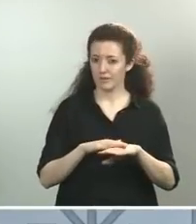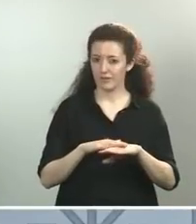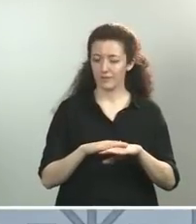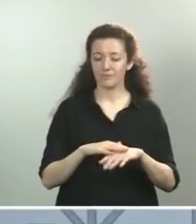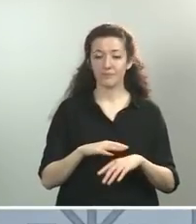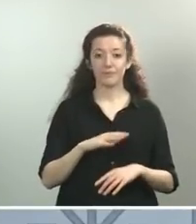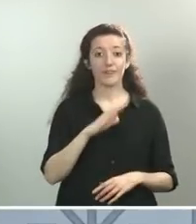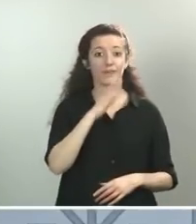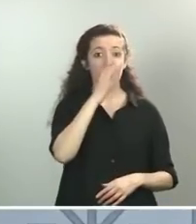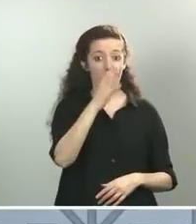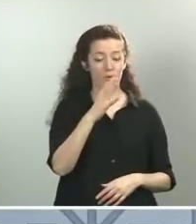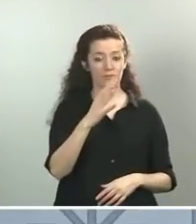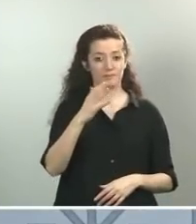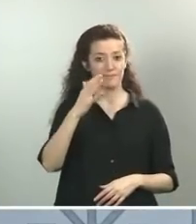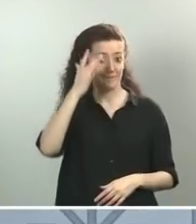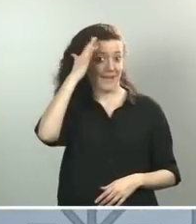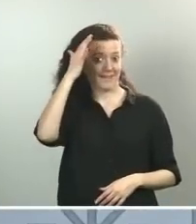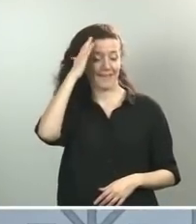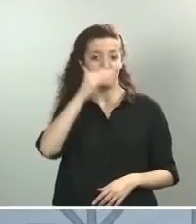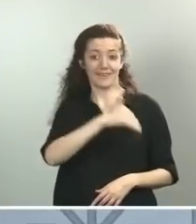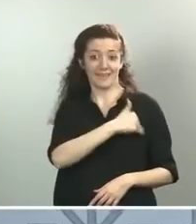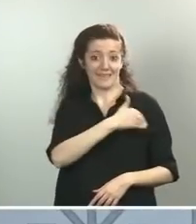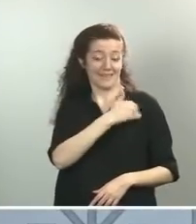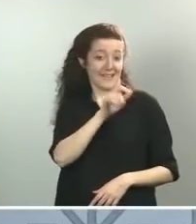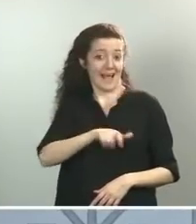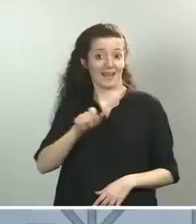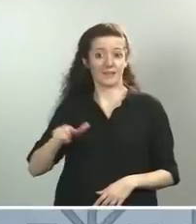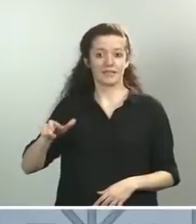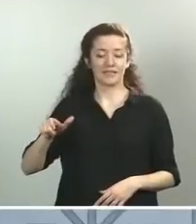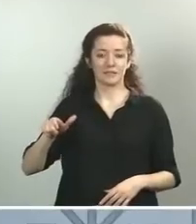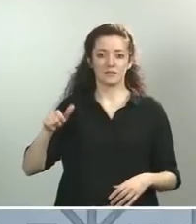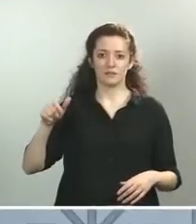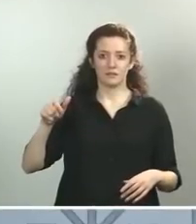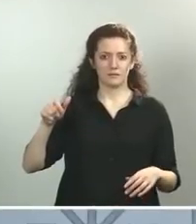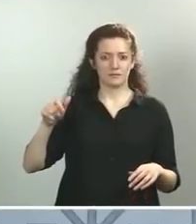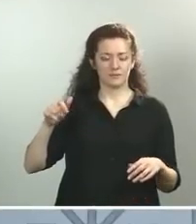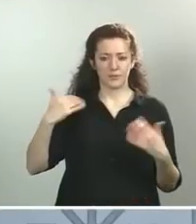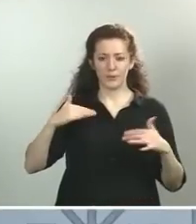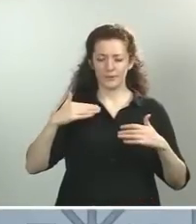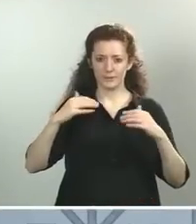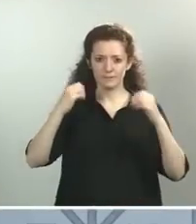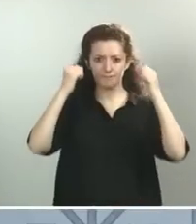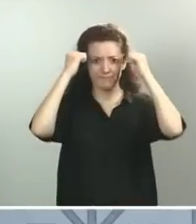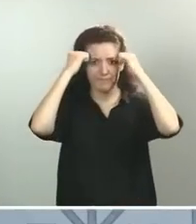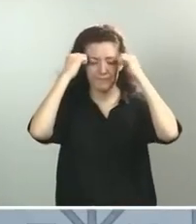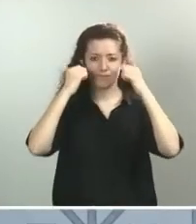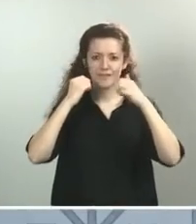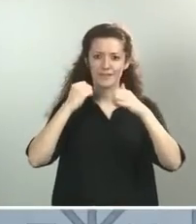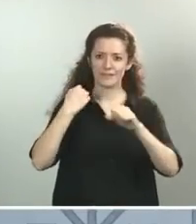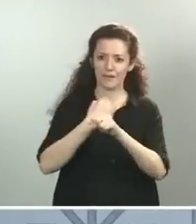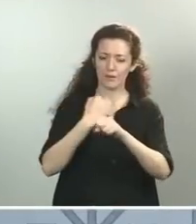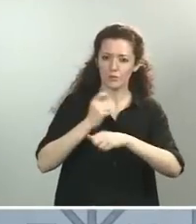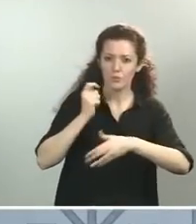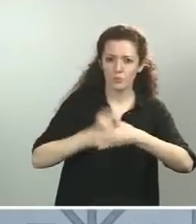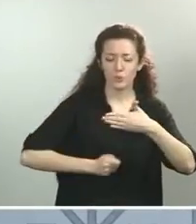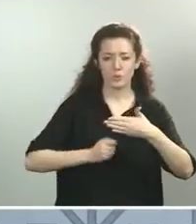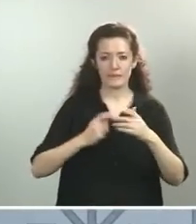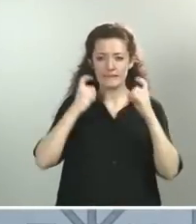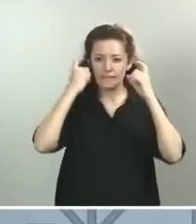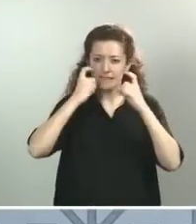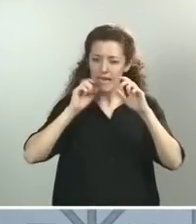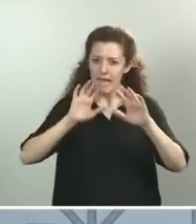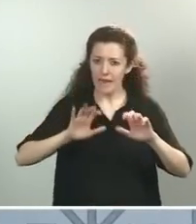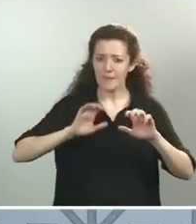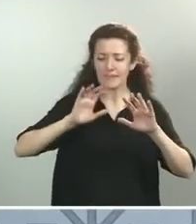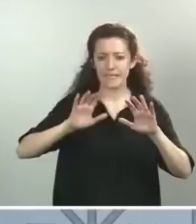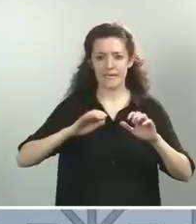estudiantes que están matándose para todavía aprender, para todavía examinarse, para todavía avanzar o curso en condiciones dignas. E